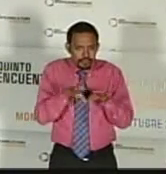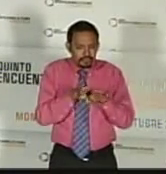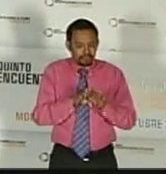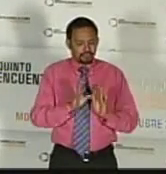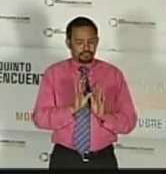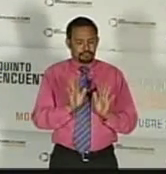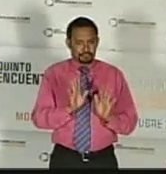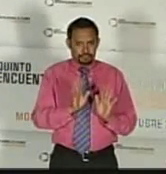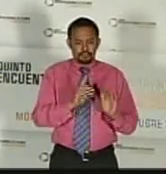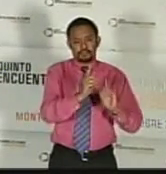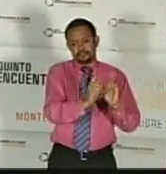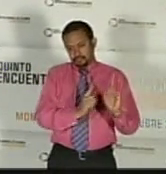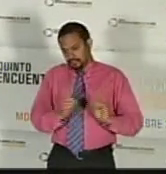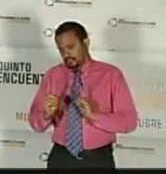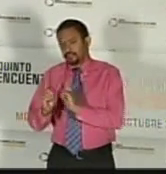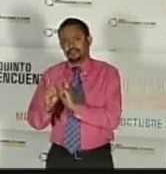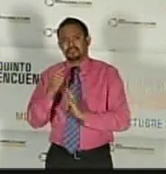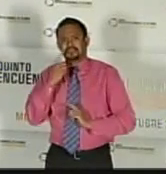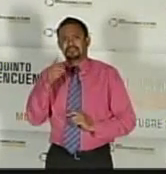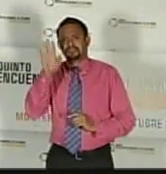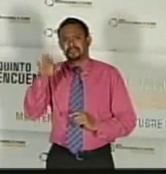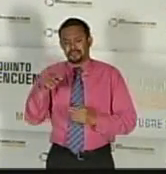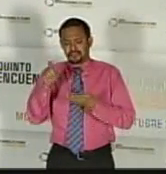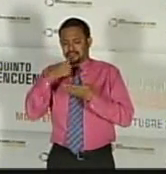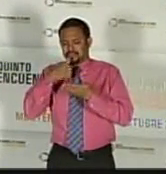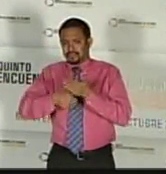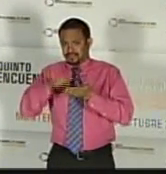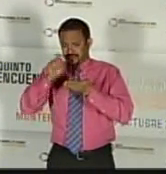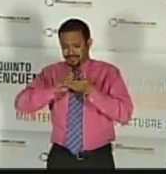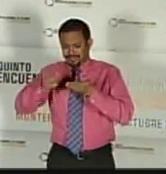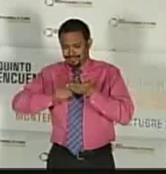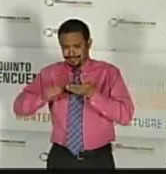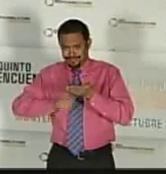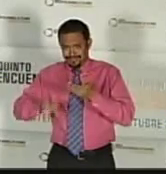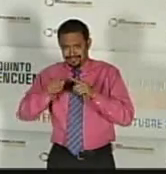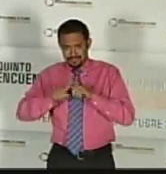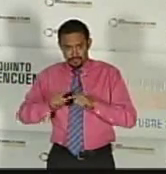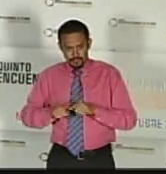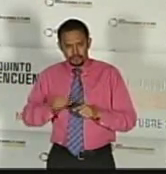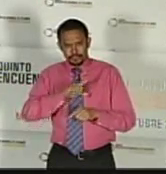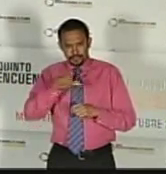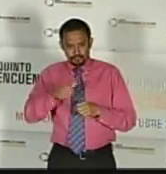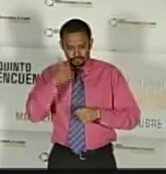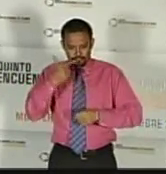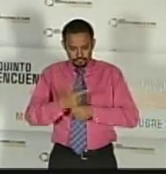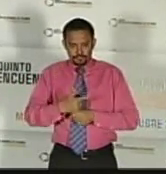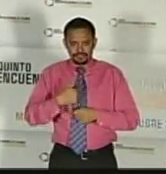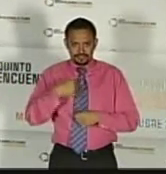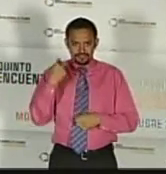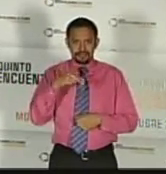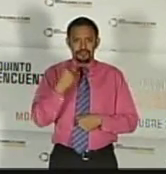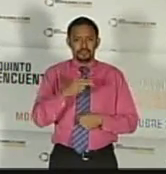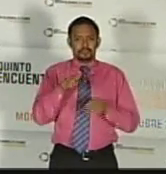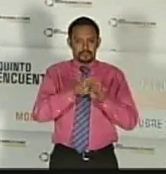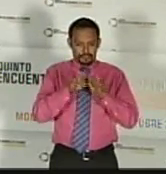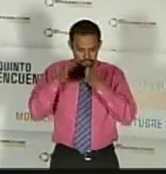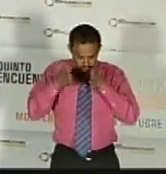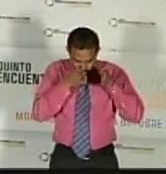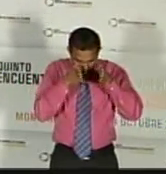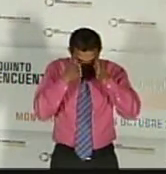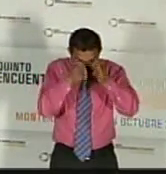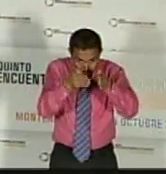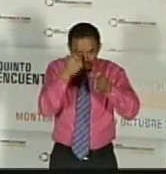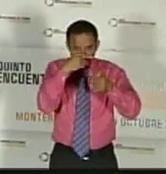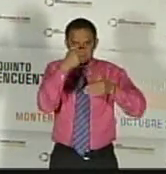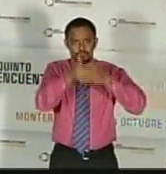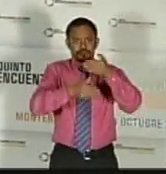con Maslow y le escribí a las 300 personas y comencé a descubrir lo que yo llamaré el rumbo de la